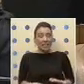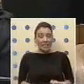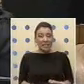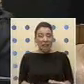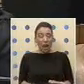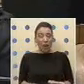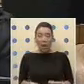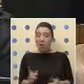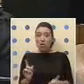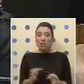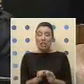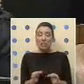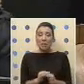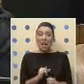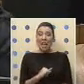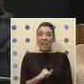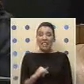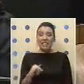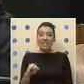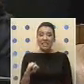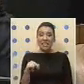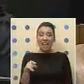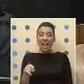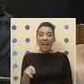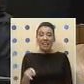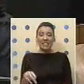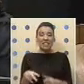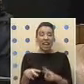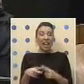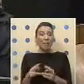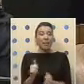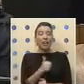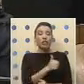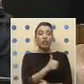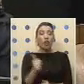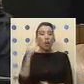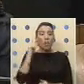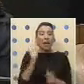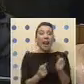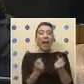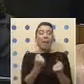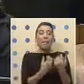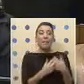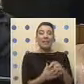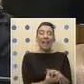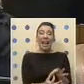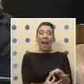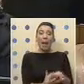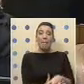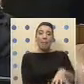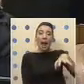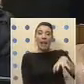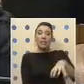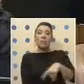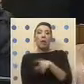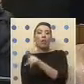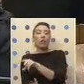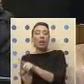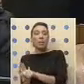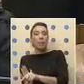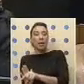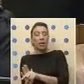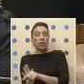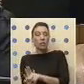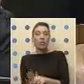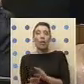se justifica mantener este instrumento que es excepcional para los que más tienen en desmedro de los que menos tienen. Debemos